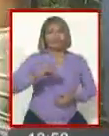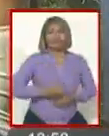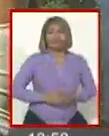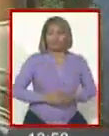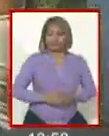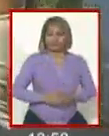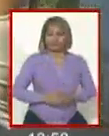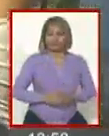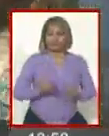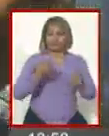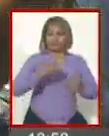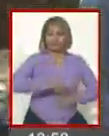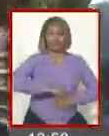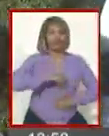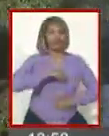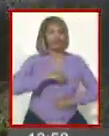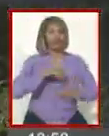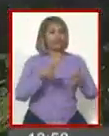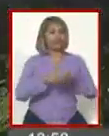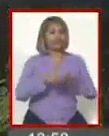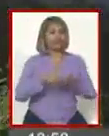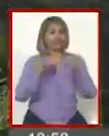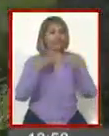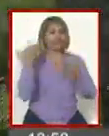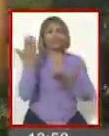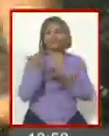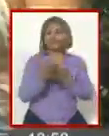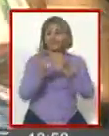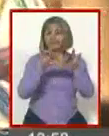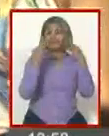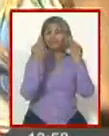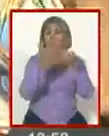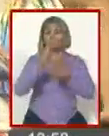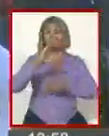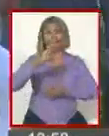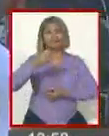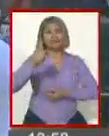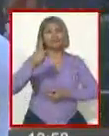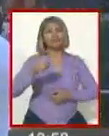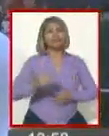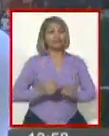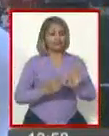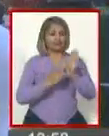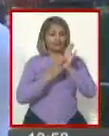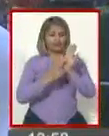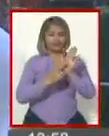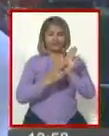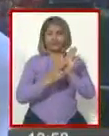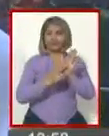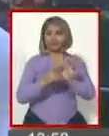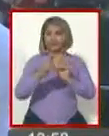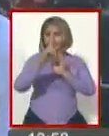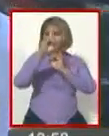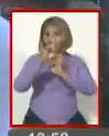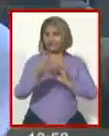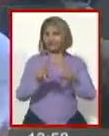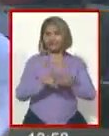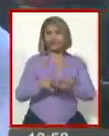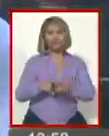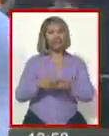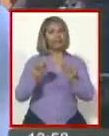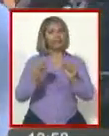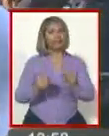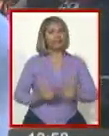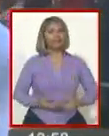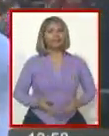La verdad, estoy muy orgullosa. Como lo dije, yo vengo de una familia chaqueña y para mí poder representarlos es un gran honor y